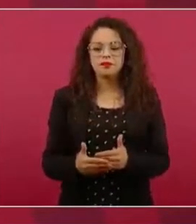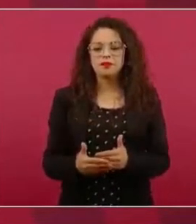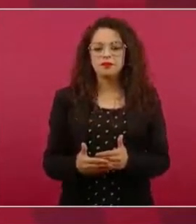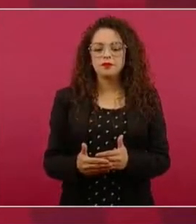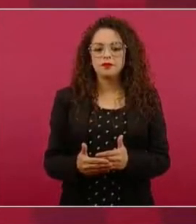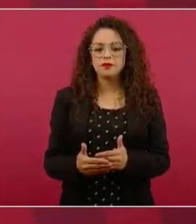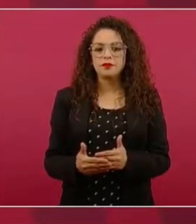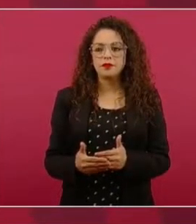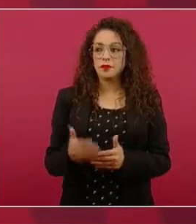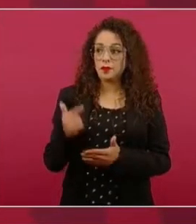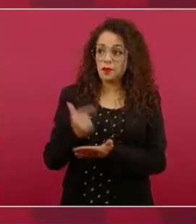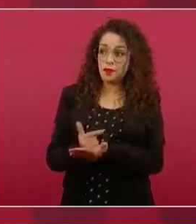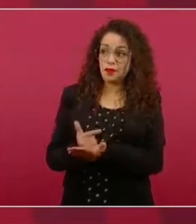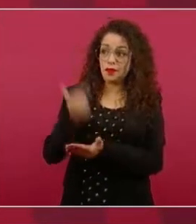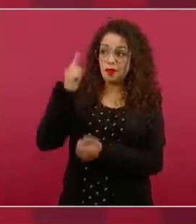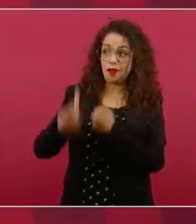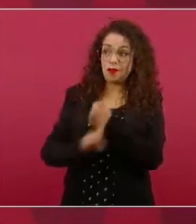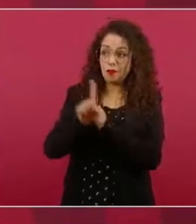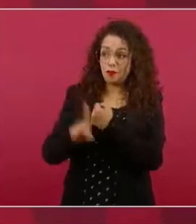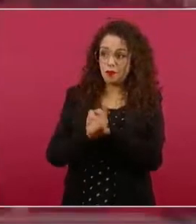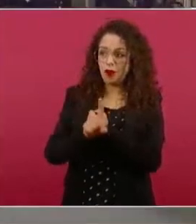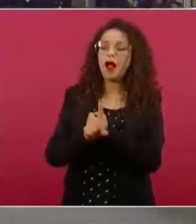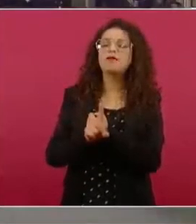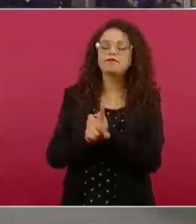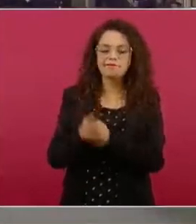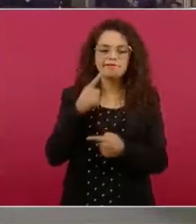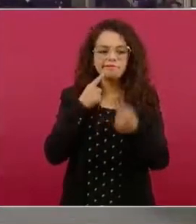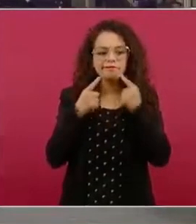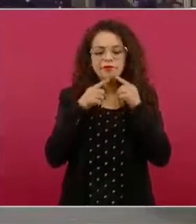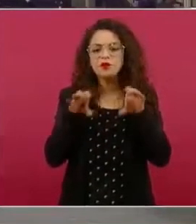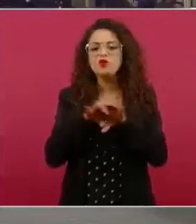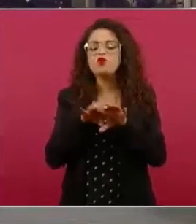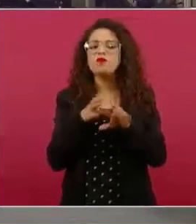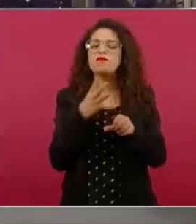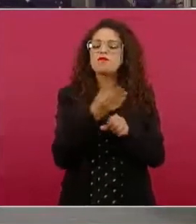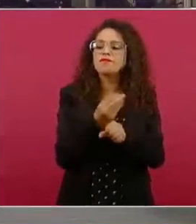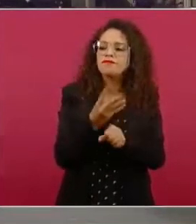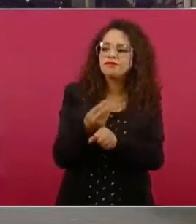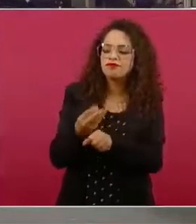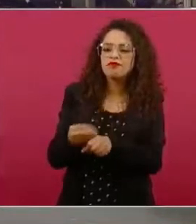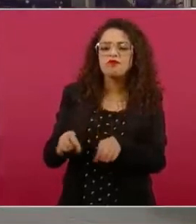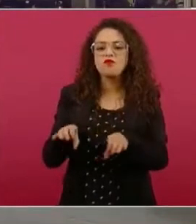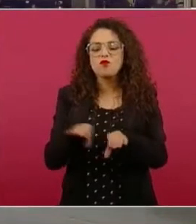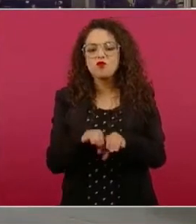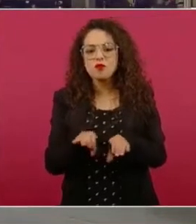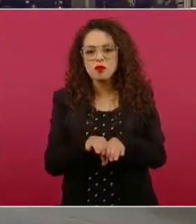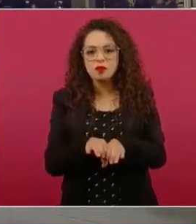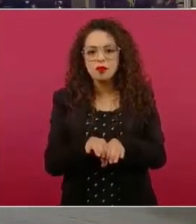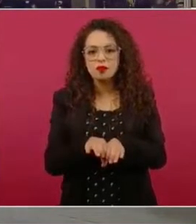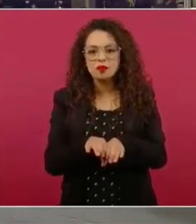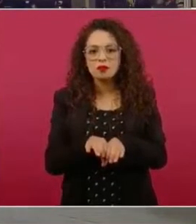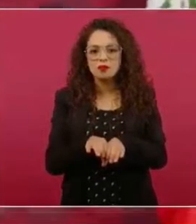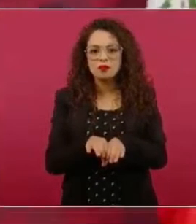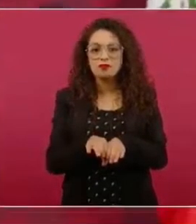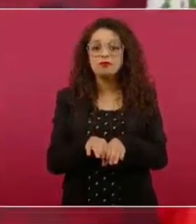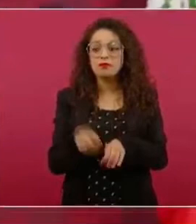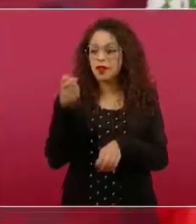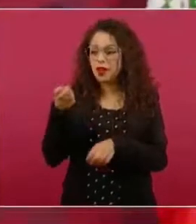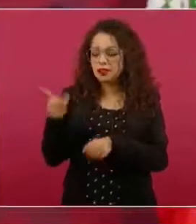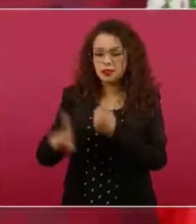enfrentando este grave problema que se originó porque se abandonó al